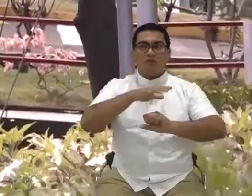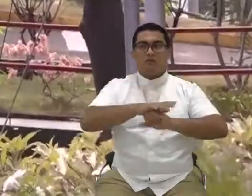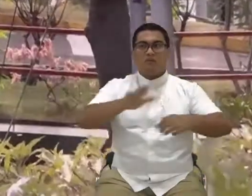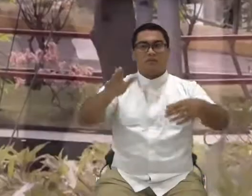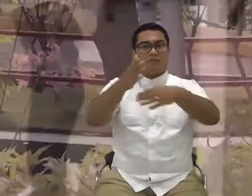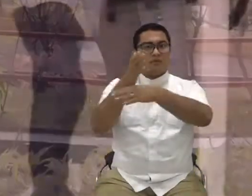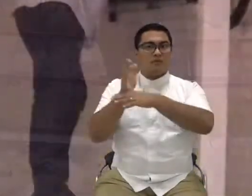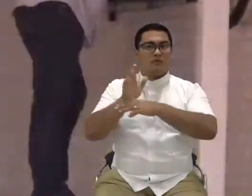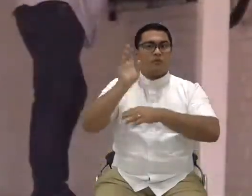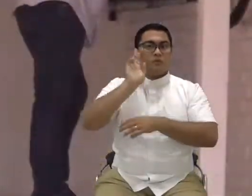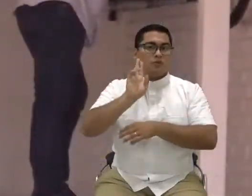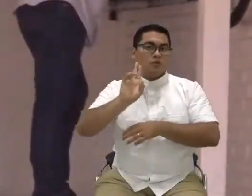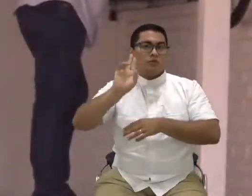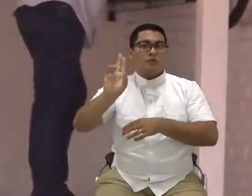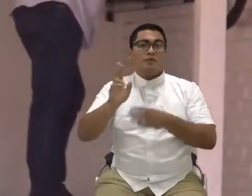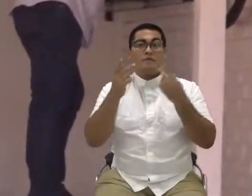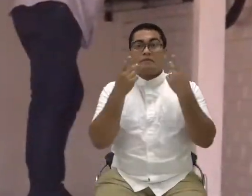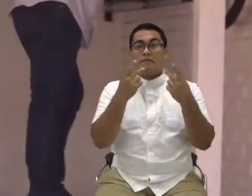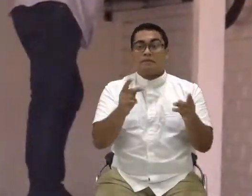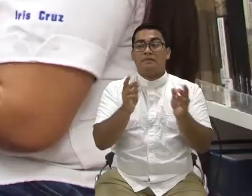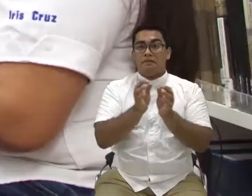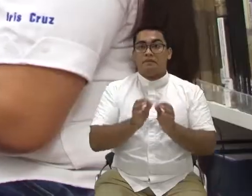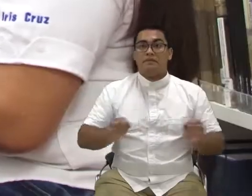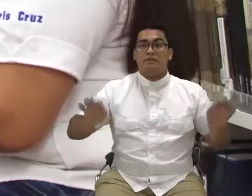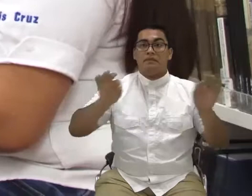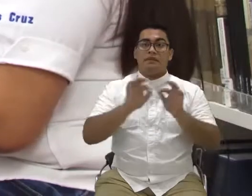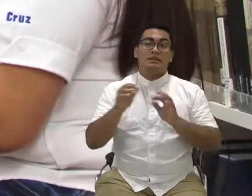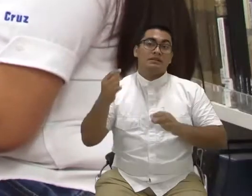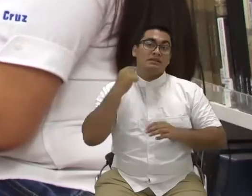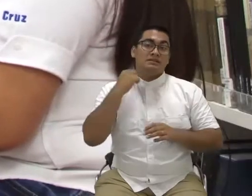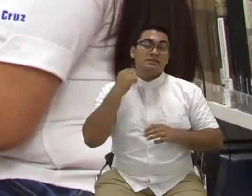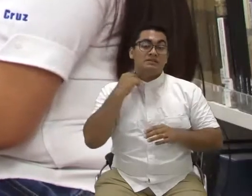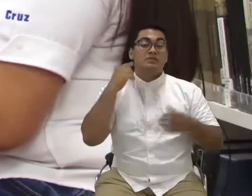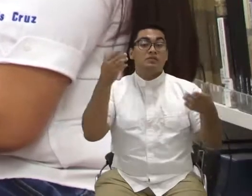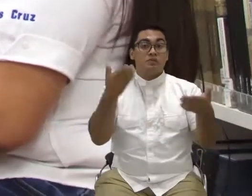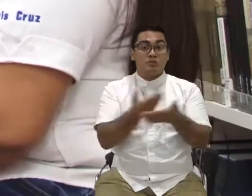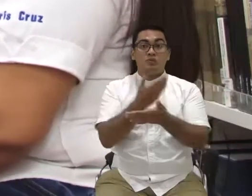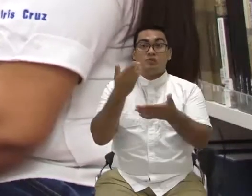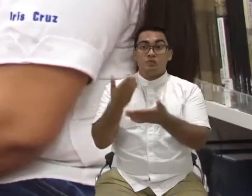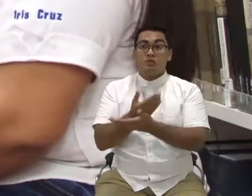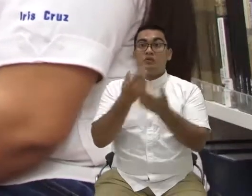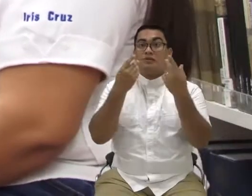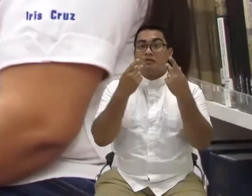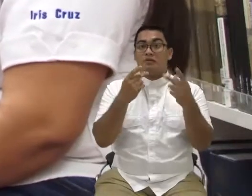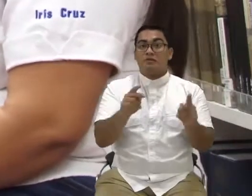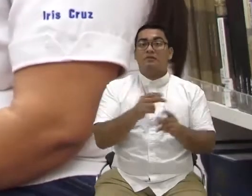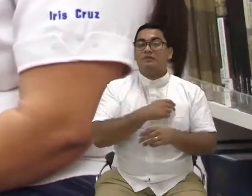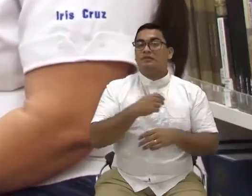de la universidad, pero creo que siempre surgen nuevas cosas. Entonces, ese sería